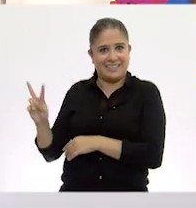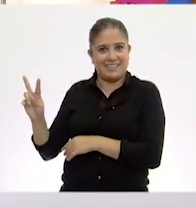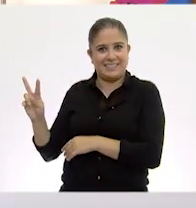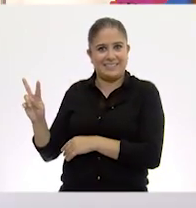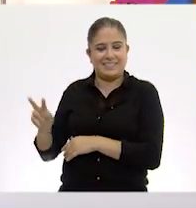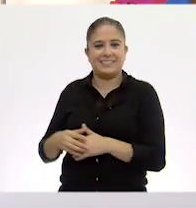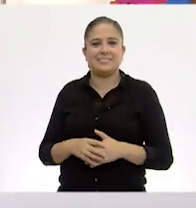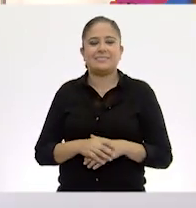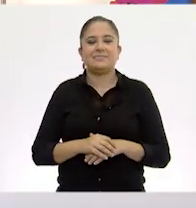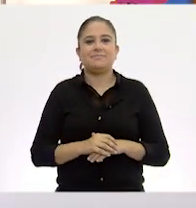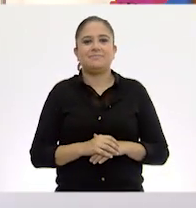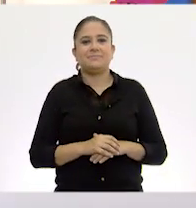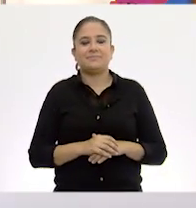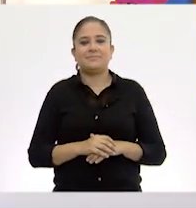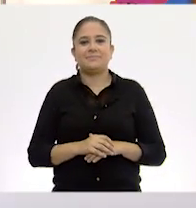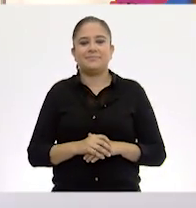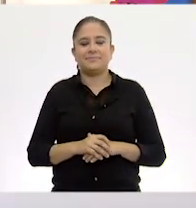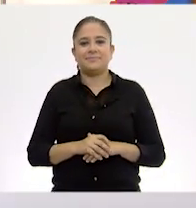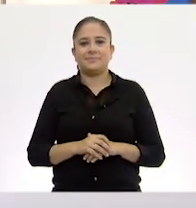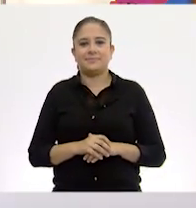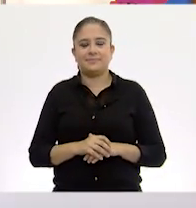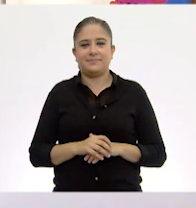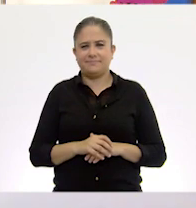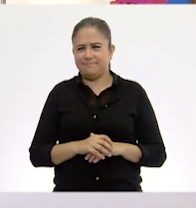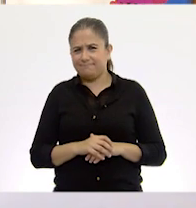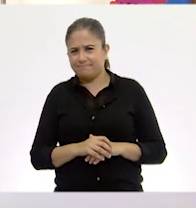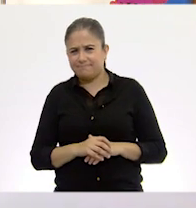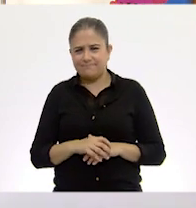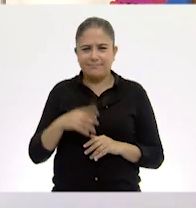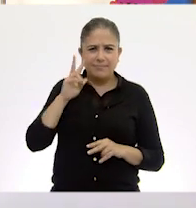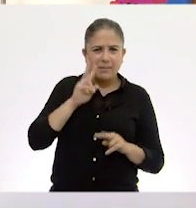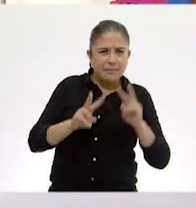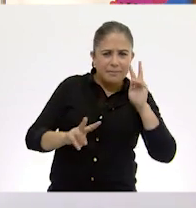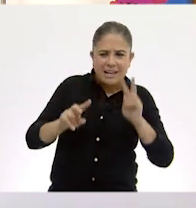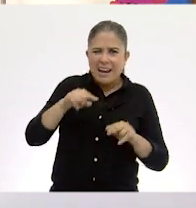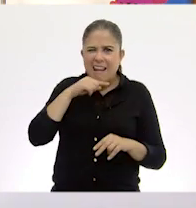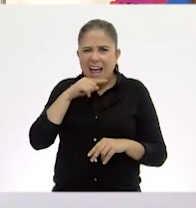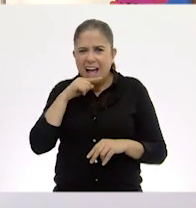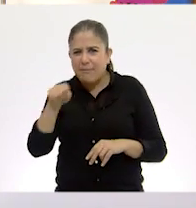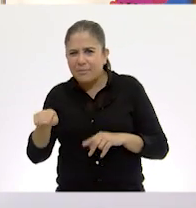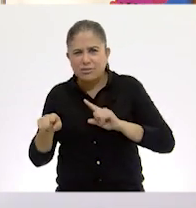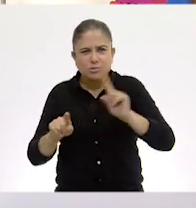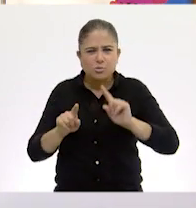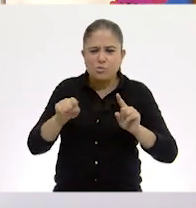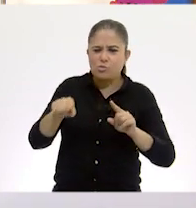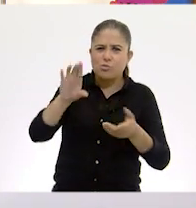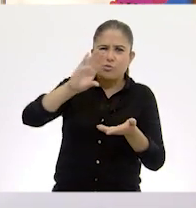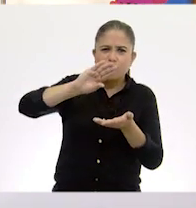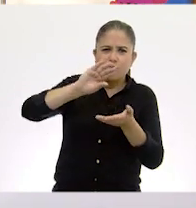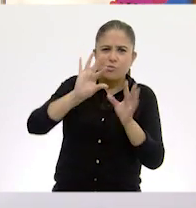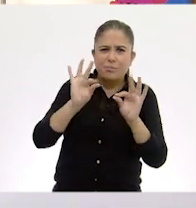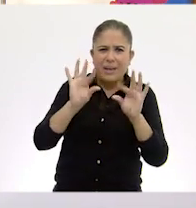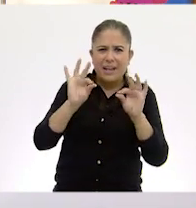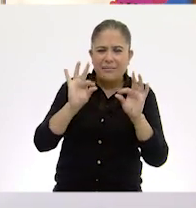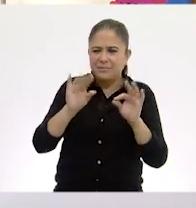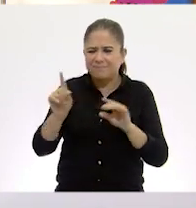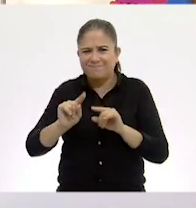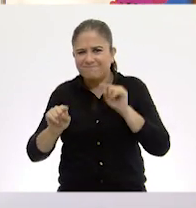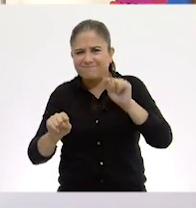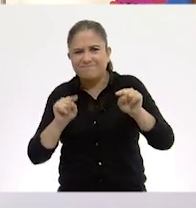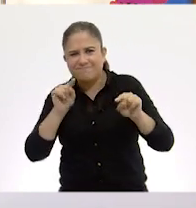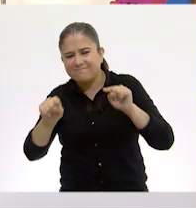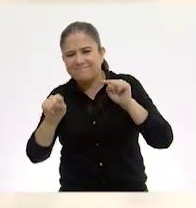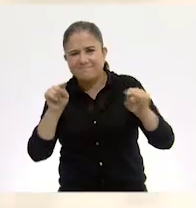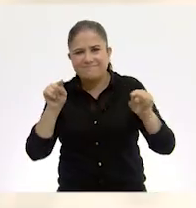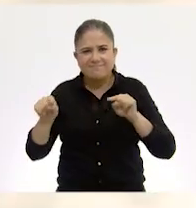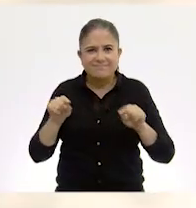A ver, ¿tú la ves por está? Aquí? Por aquí creo que la dejé. Ah, no, yo veo los lápices. Sí. Ah, el pegamento, las creo, pinturas. Mira.